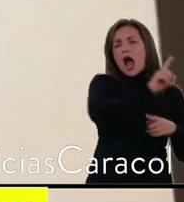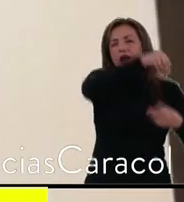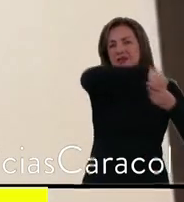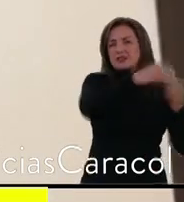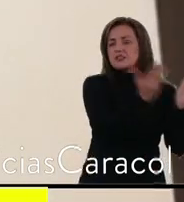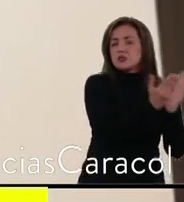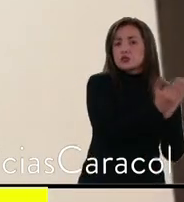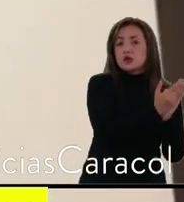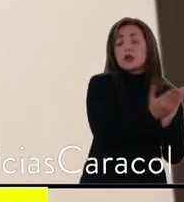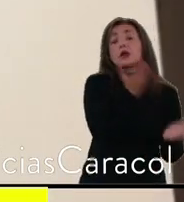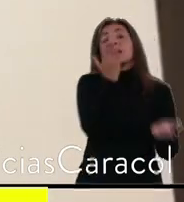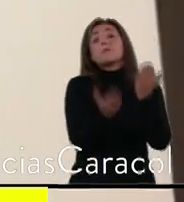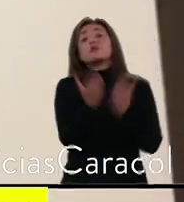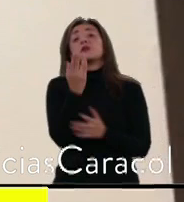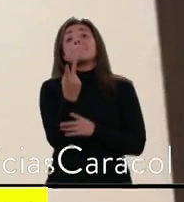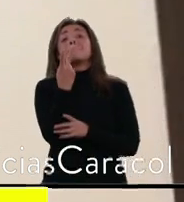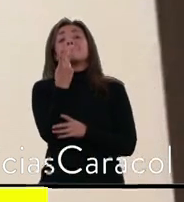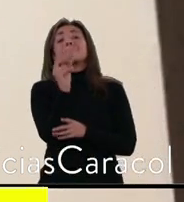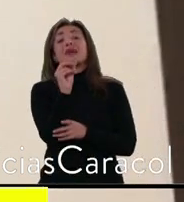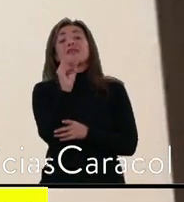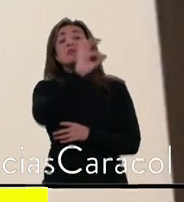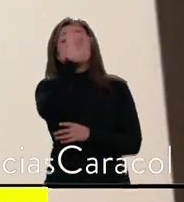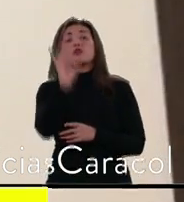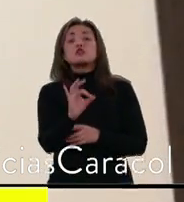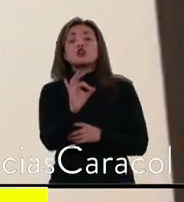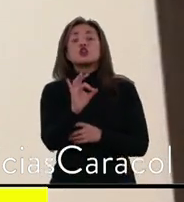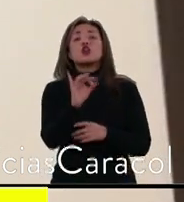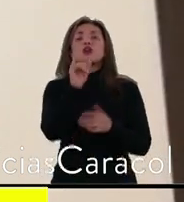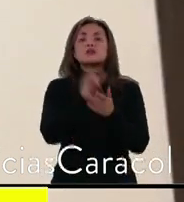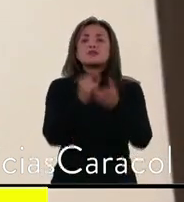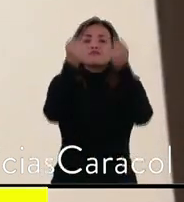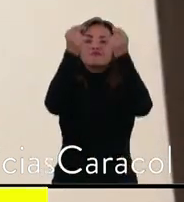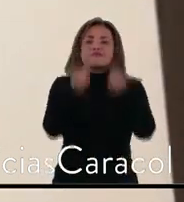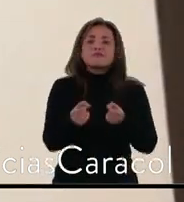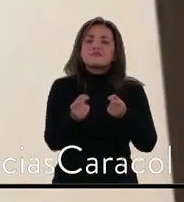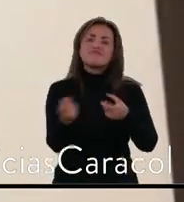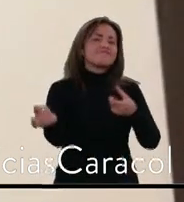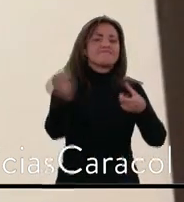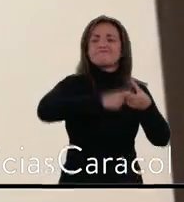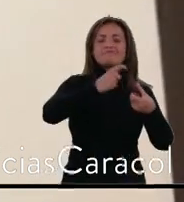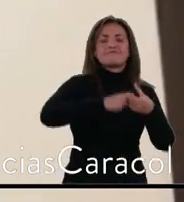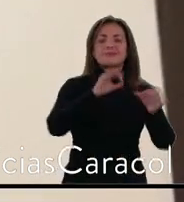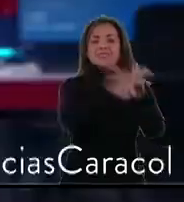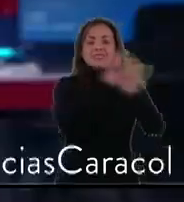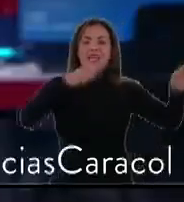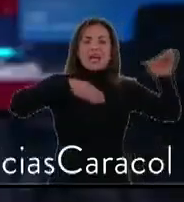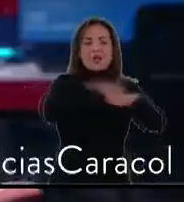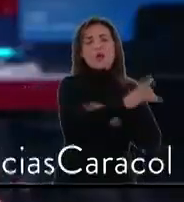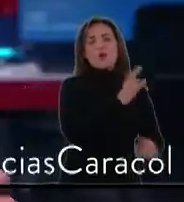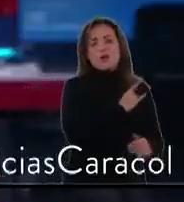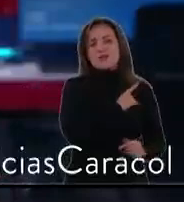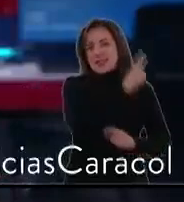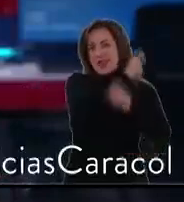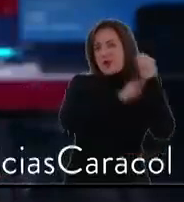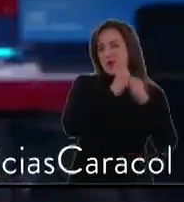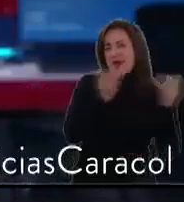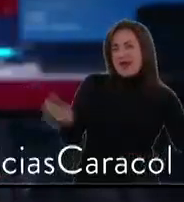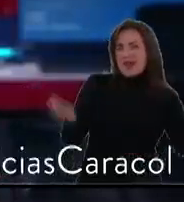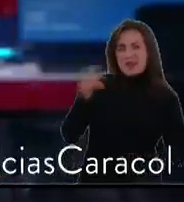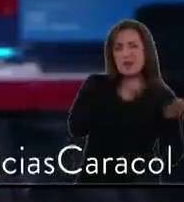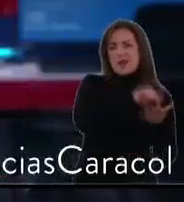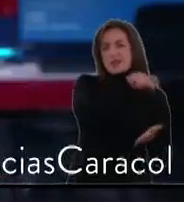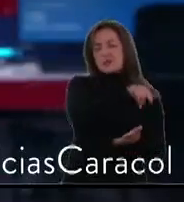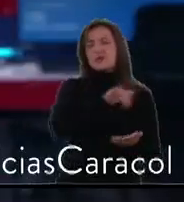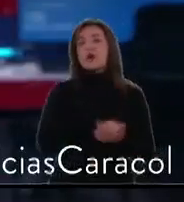seguramente un 20% de los estudiantes, según las cifras, que no accedieron a educación superior. Pero es un porcentaje clave.